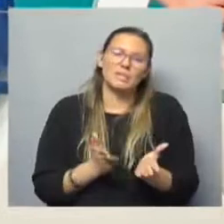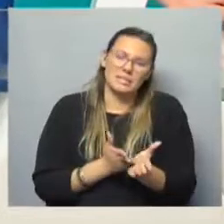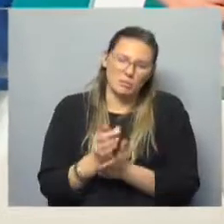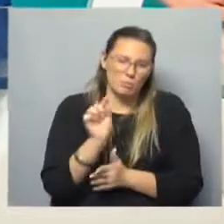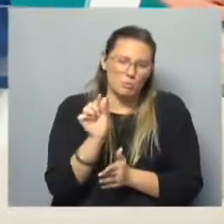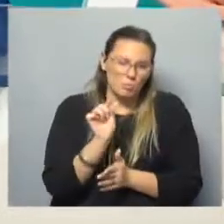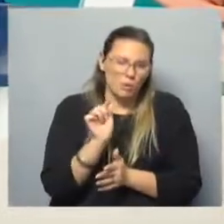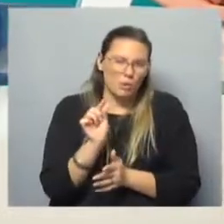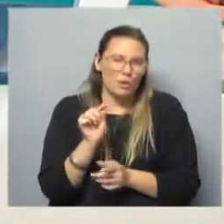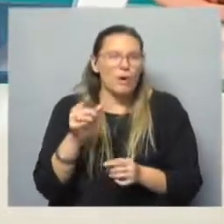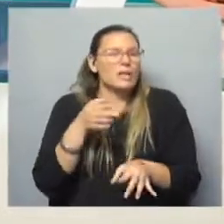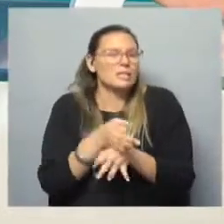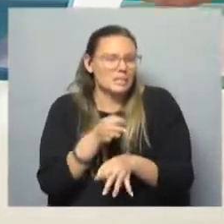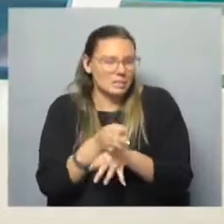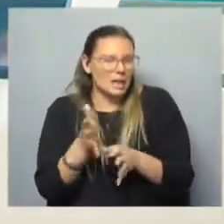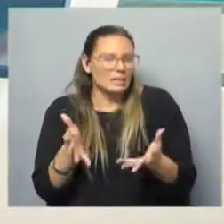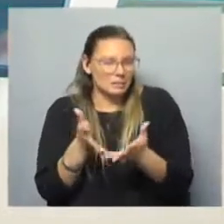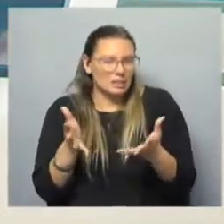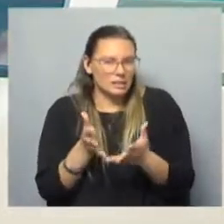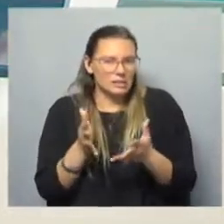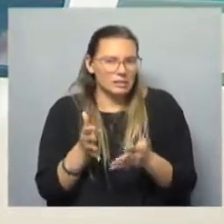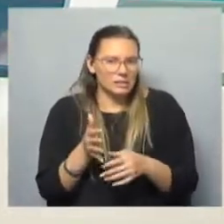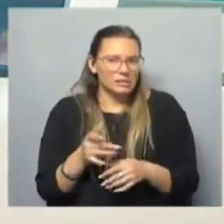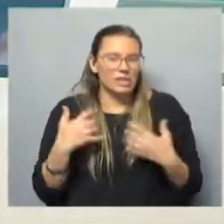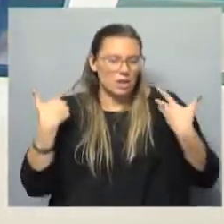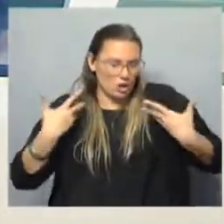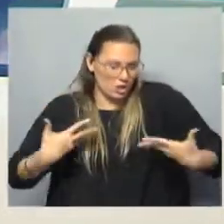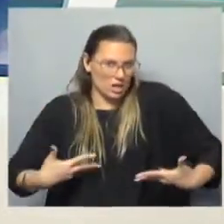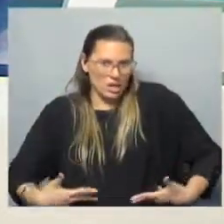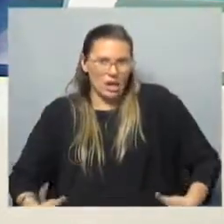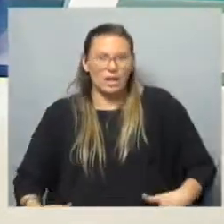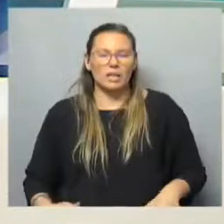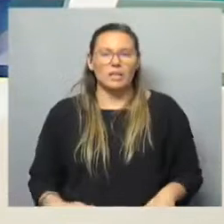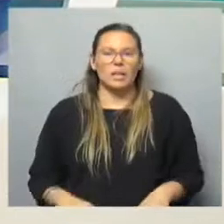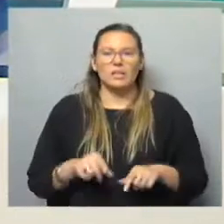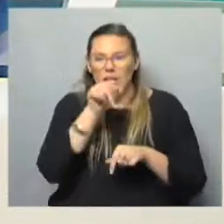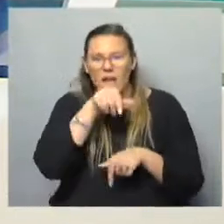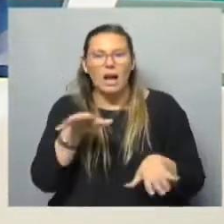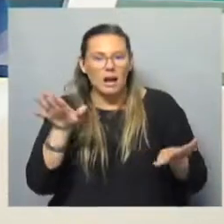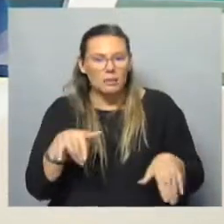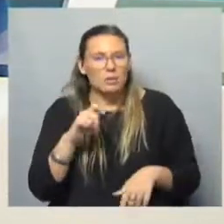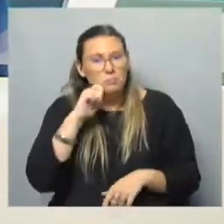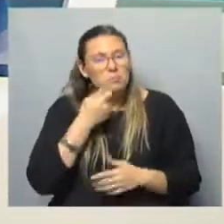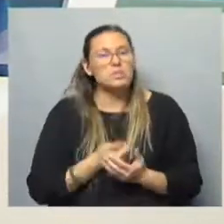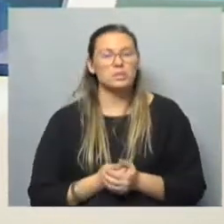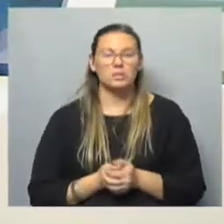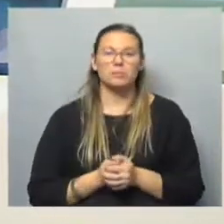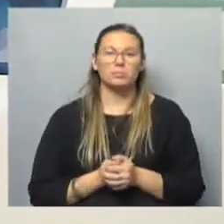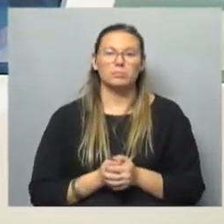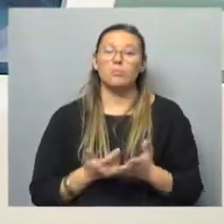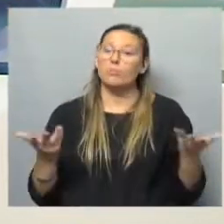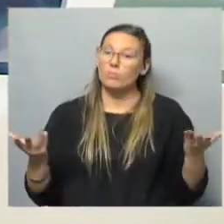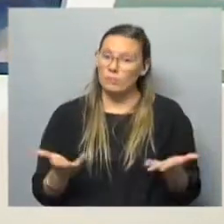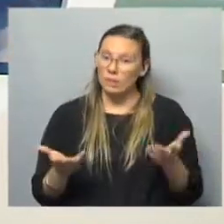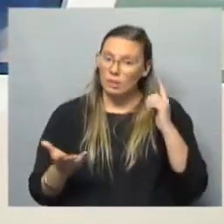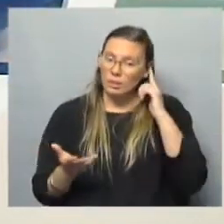algún mensaje, alguna enseñanza. Oh. Y los trajes, el vestuario así de las gaviotas y todo, muy lindo. Muy bien. Bueno,